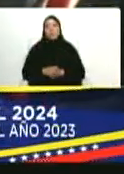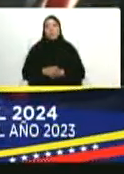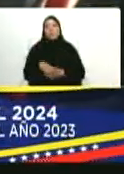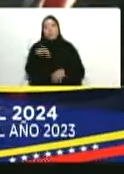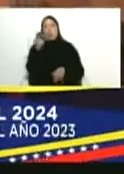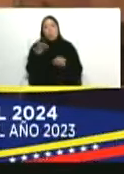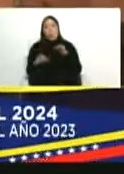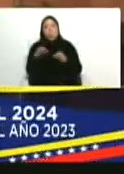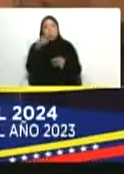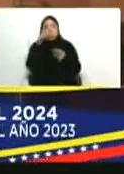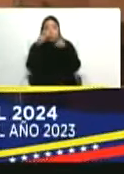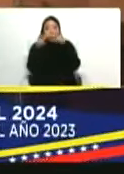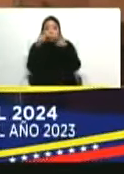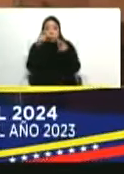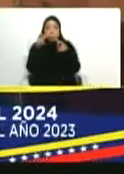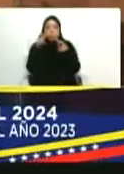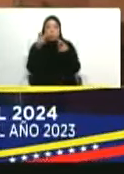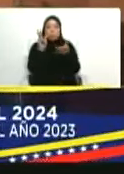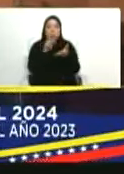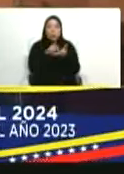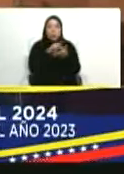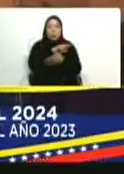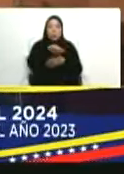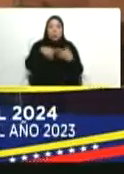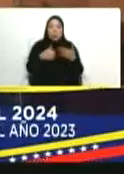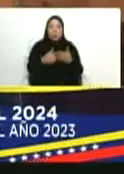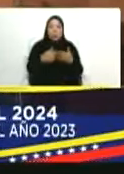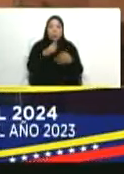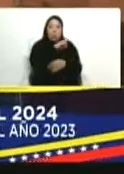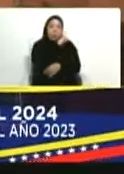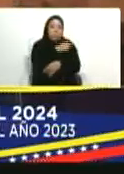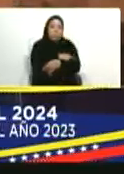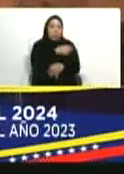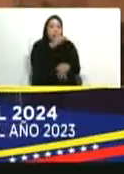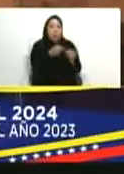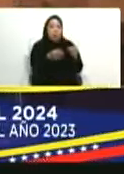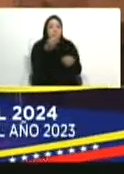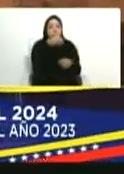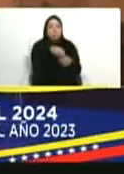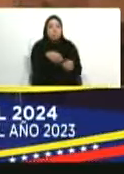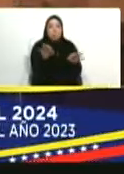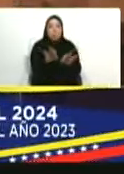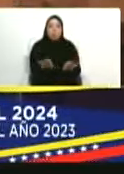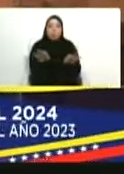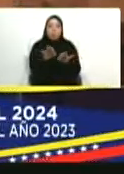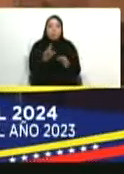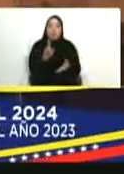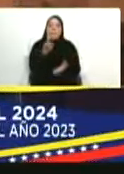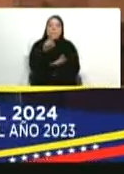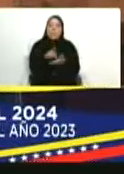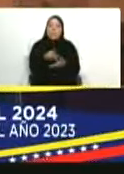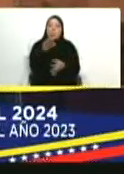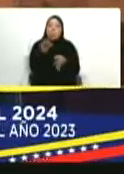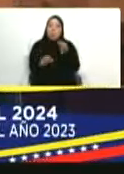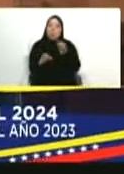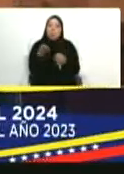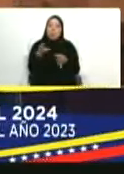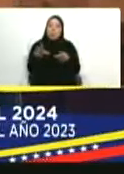Juezas y jueces de nuestro insigne Poder Judicial, que están presentes, y